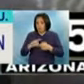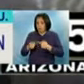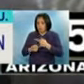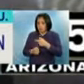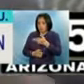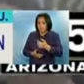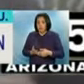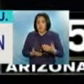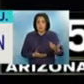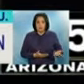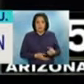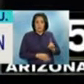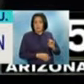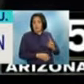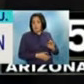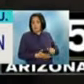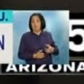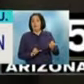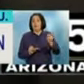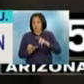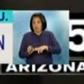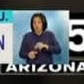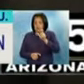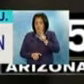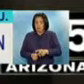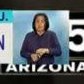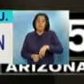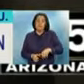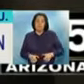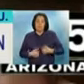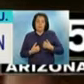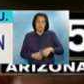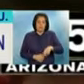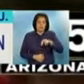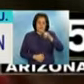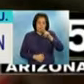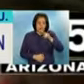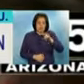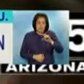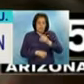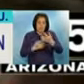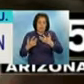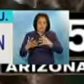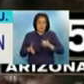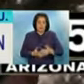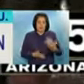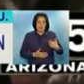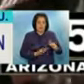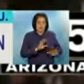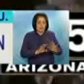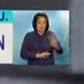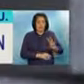pasó de ser una dreamer a ciudadana americana tras vivir 14 años como indocumentada.